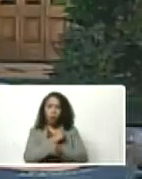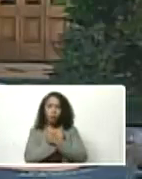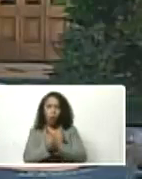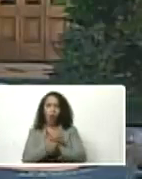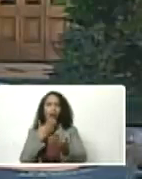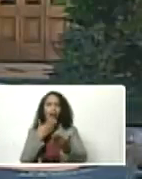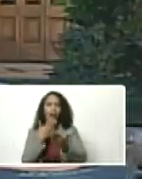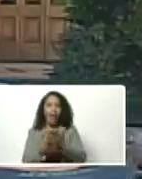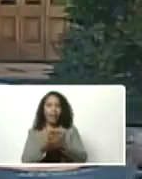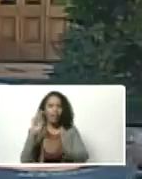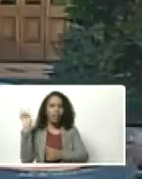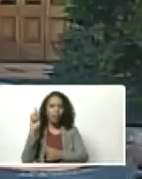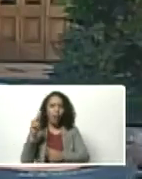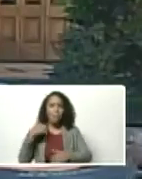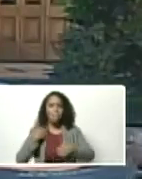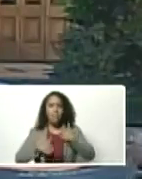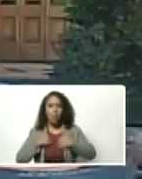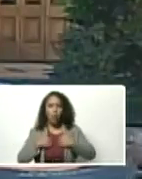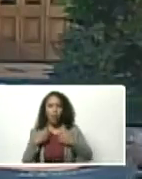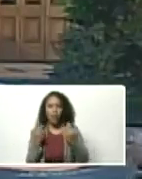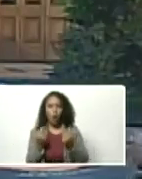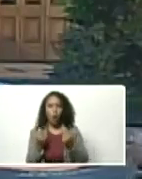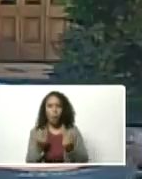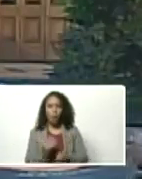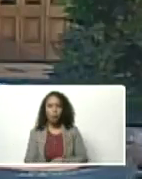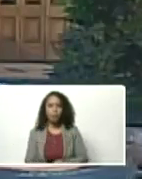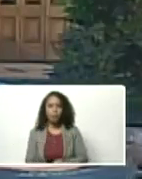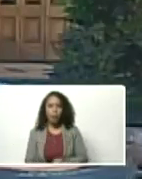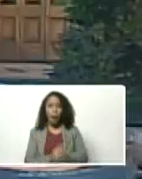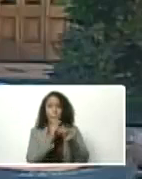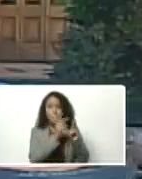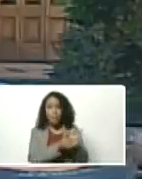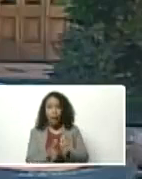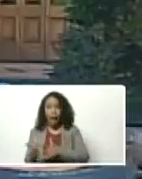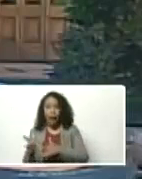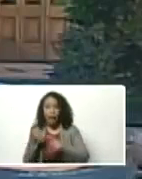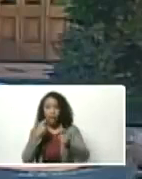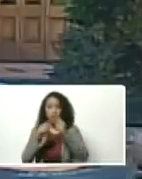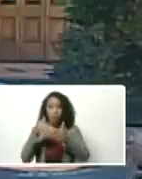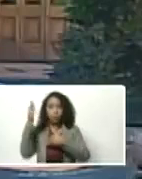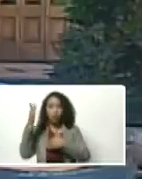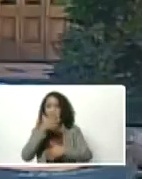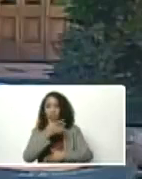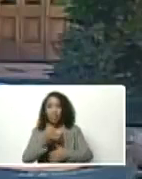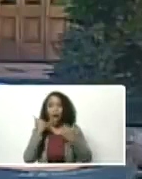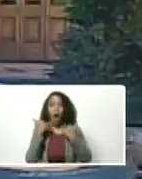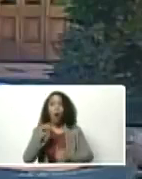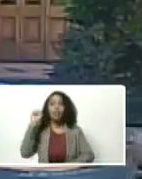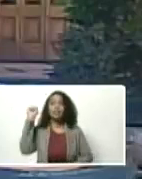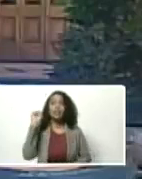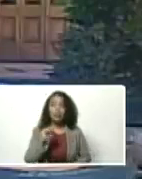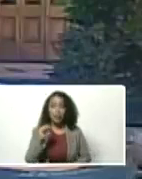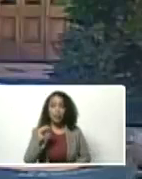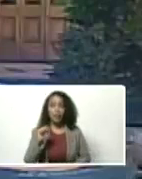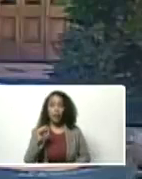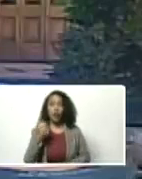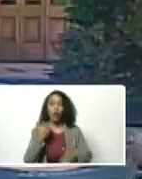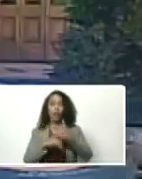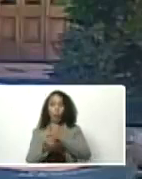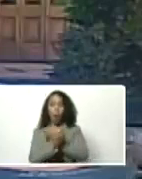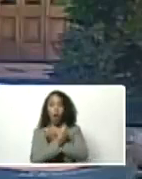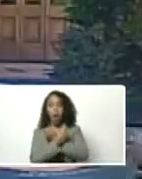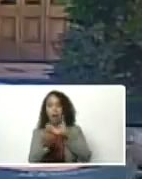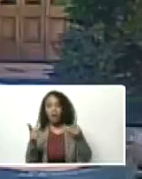Gracias, Venezuela. Miércoles de economía, plan exporta fácil. Ahora sí es que nos vamos a liberar